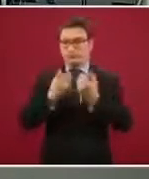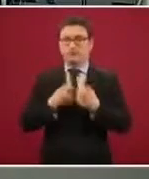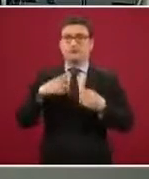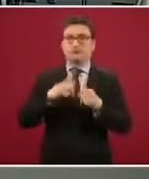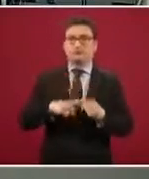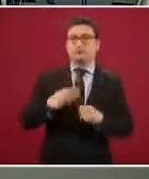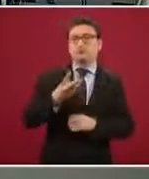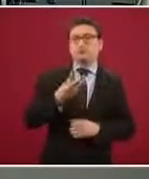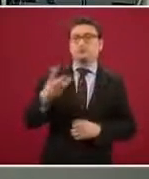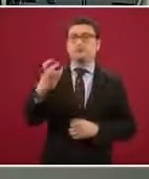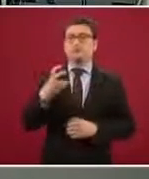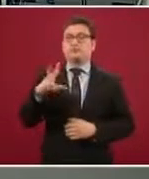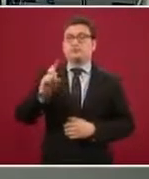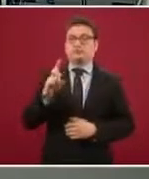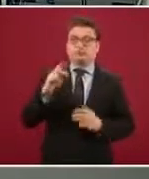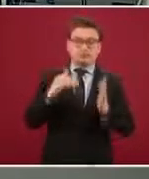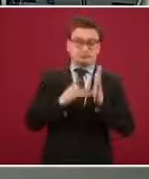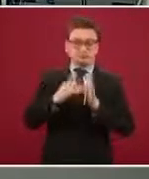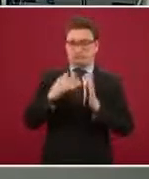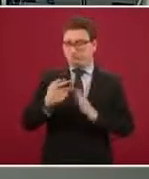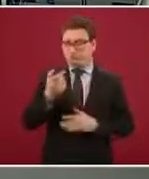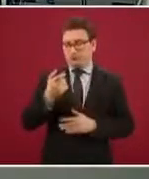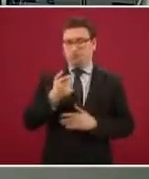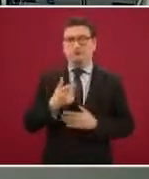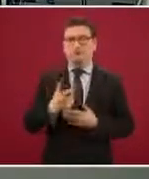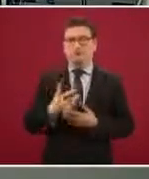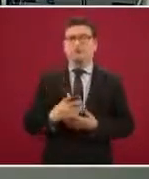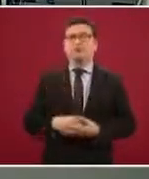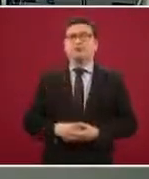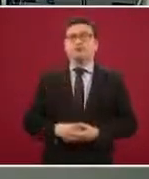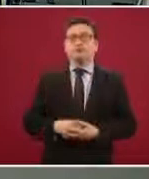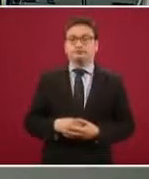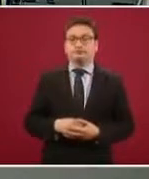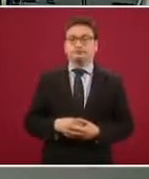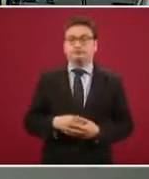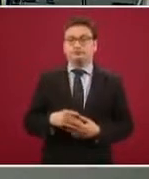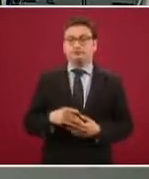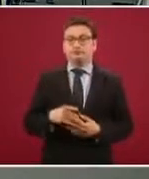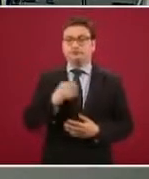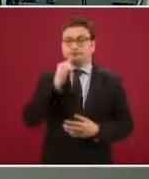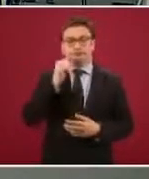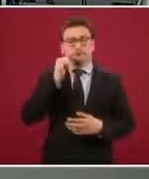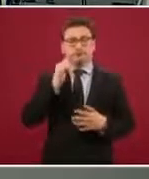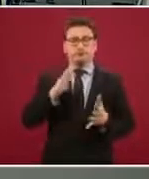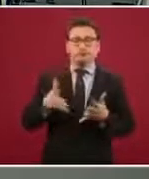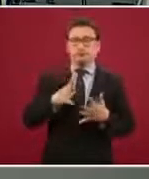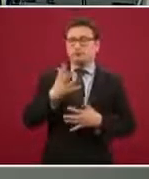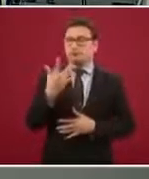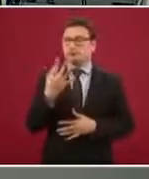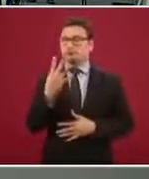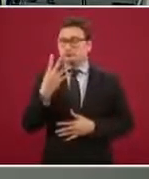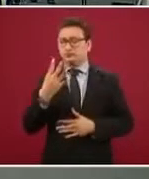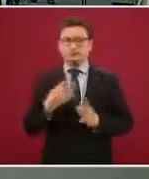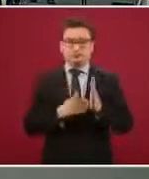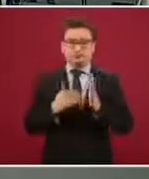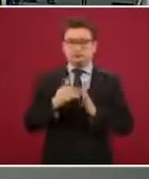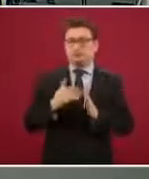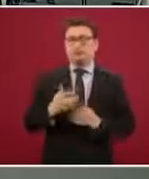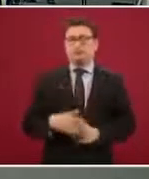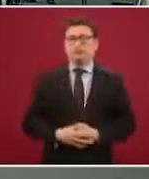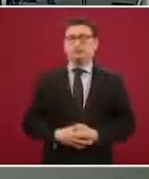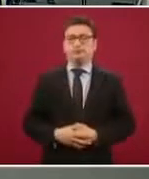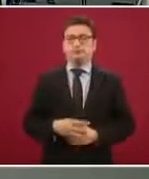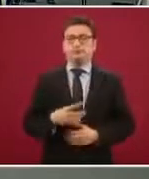generaron 330 millones de pesos en la de ayer bueno fueron aproximadamente 54 y